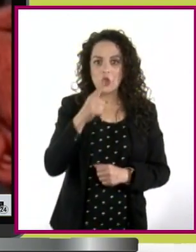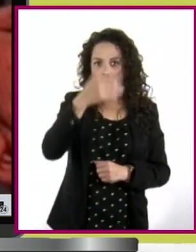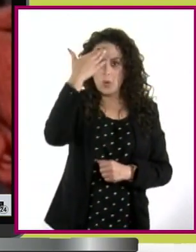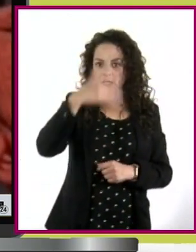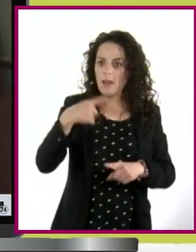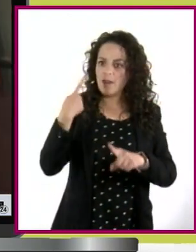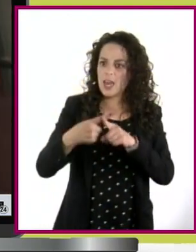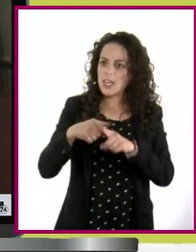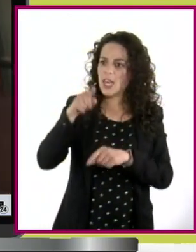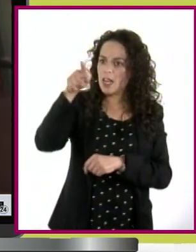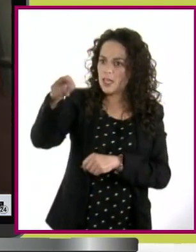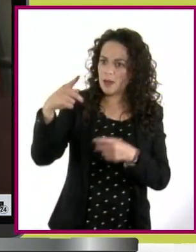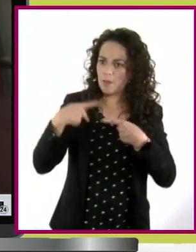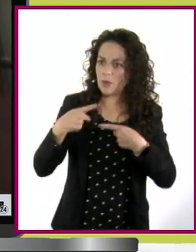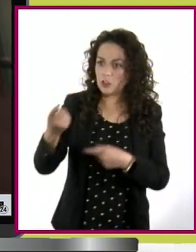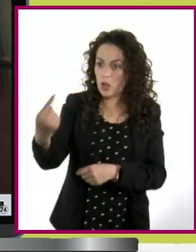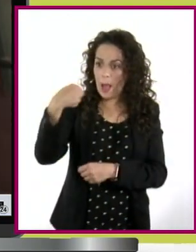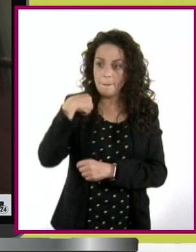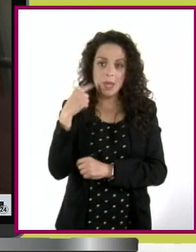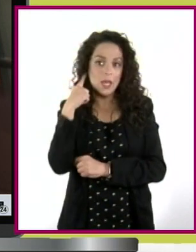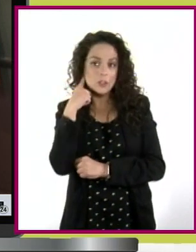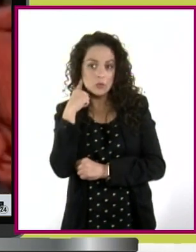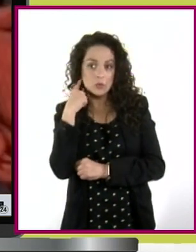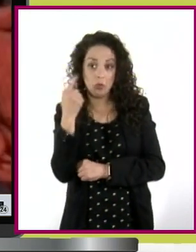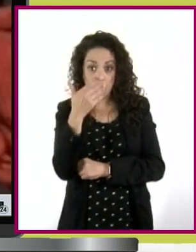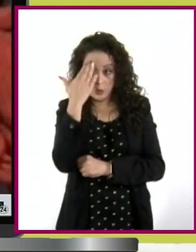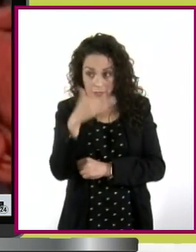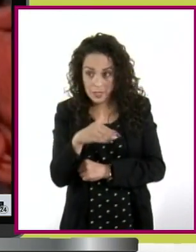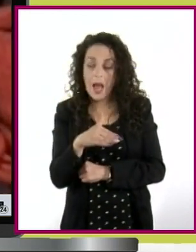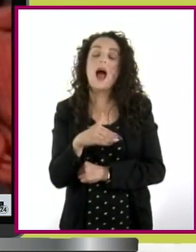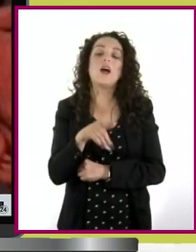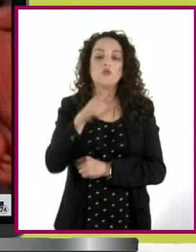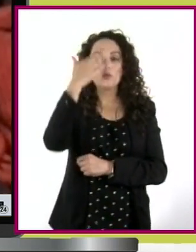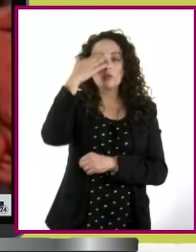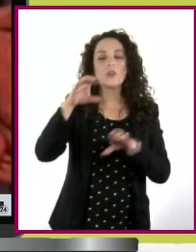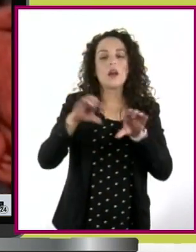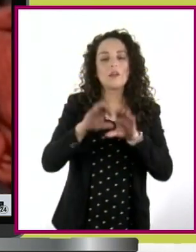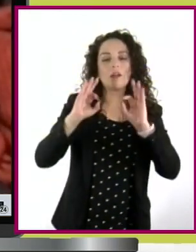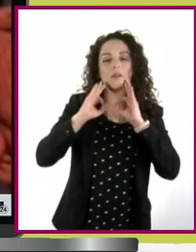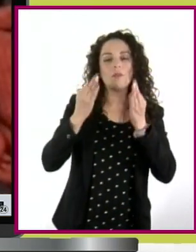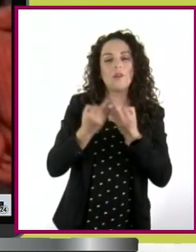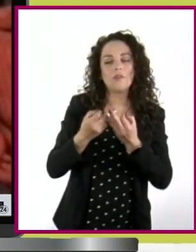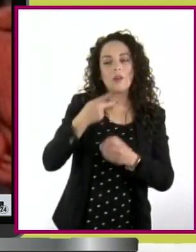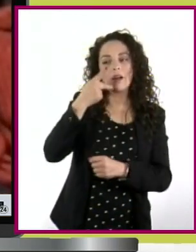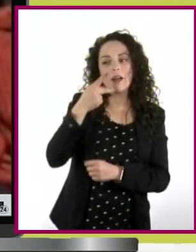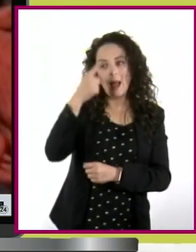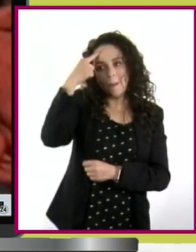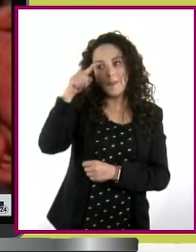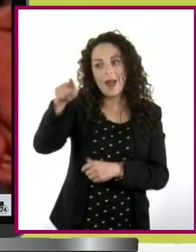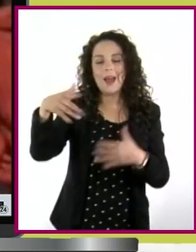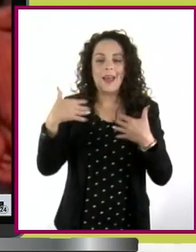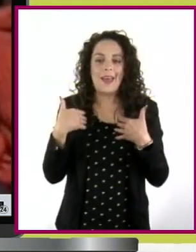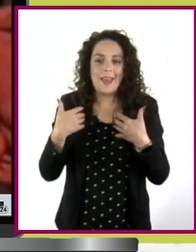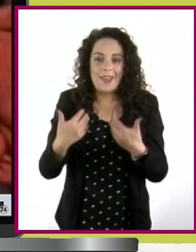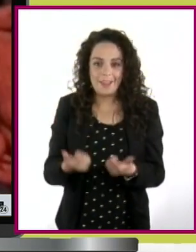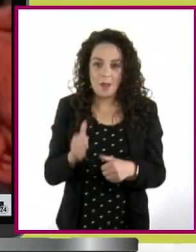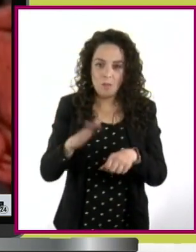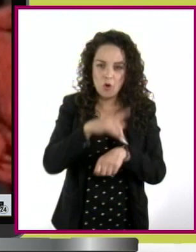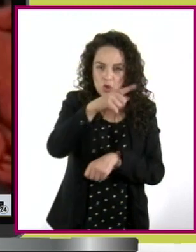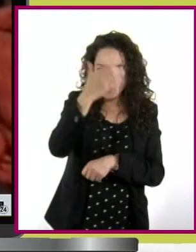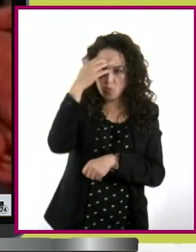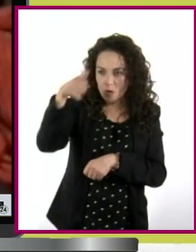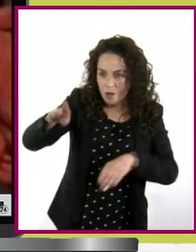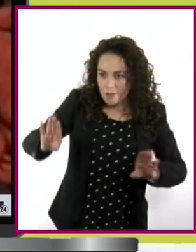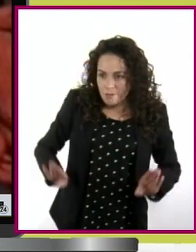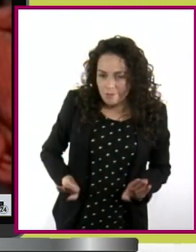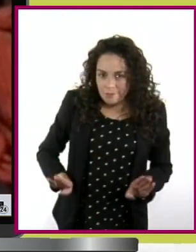que te está escuchando, vas a tener claridad en cómo estructurar el mensaje. digamos que hay que tomar con mucho cuidado,